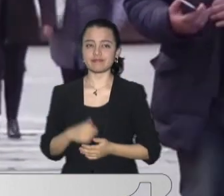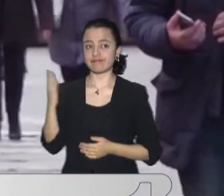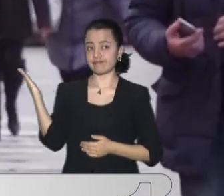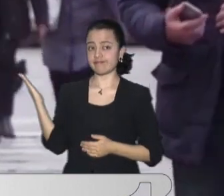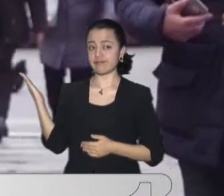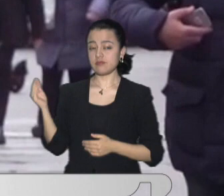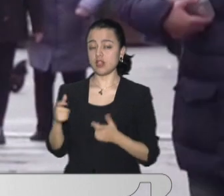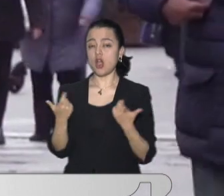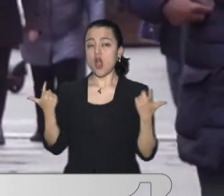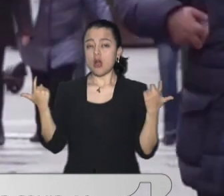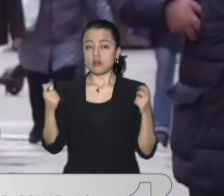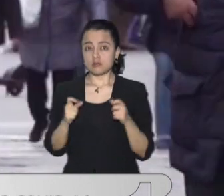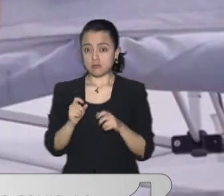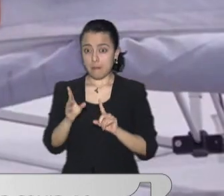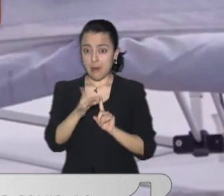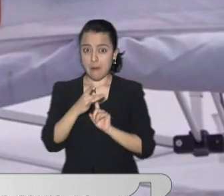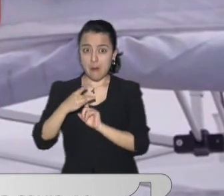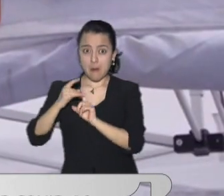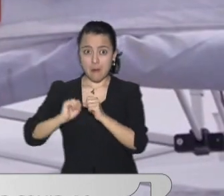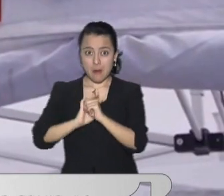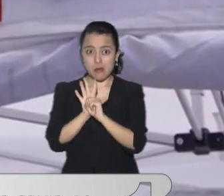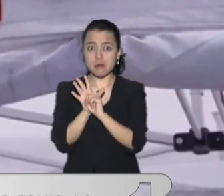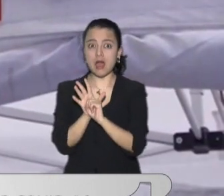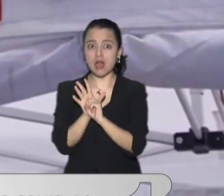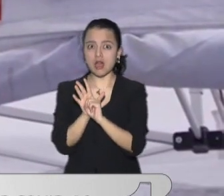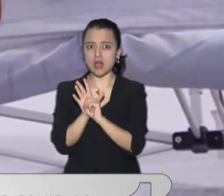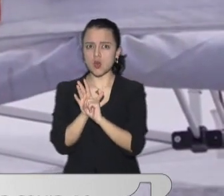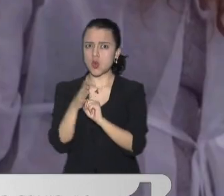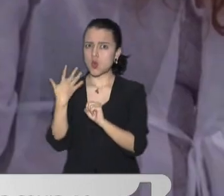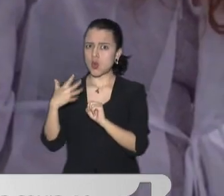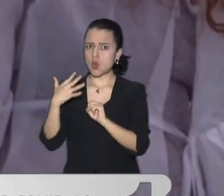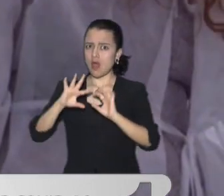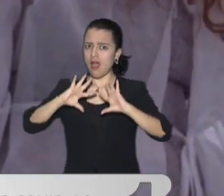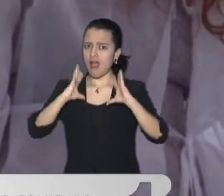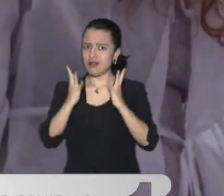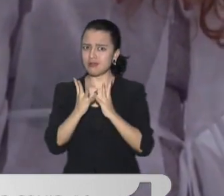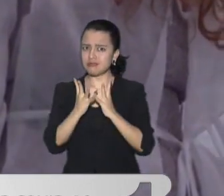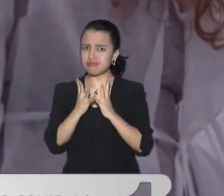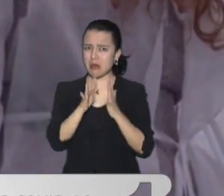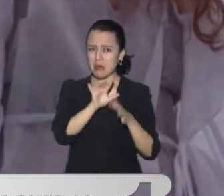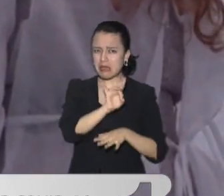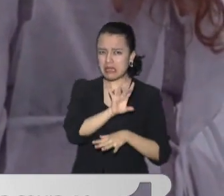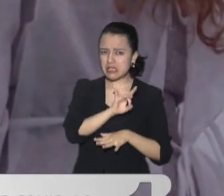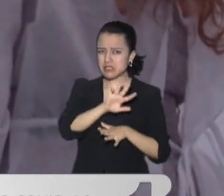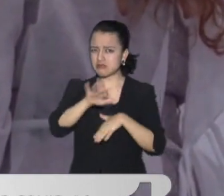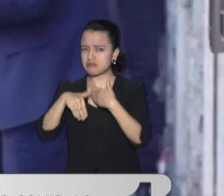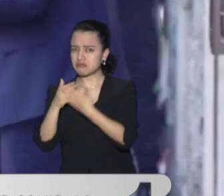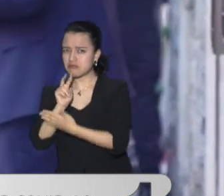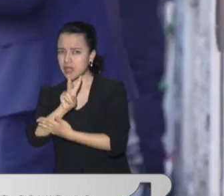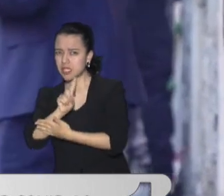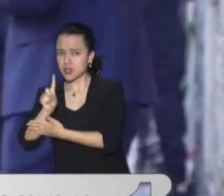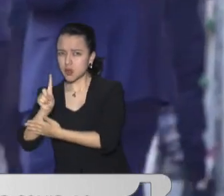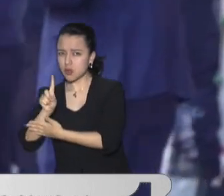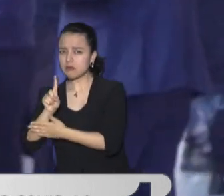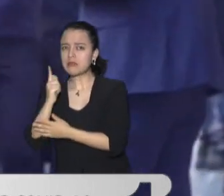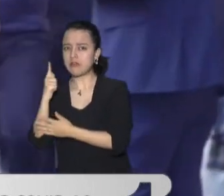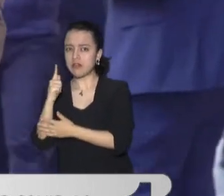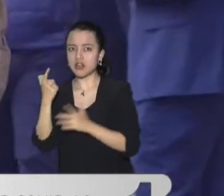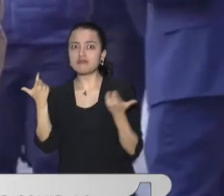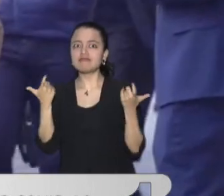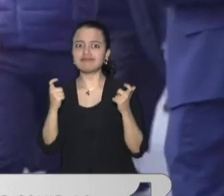El número de casos positivos de COVID-19 registrados a nivel mundial entre el 15 y el 21 de febrero disminuyó